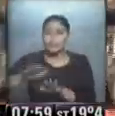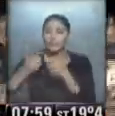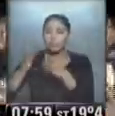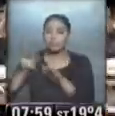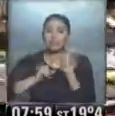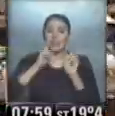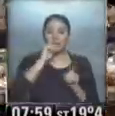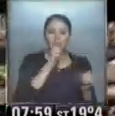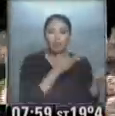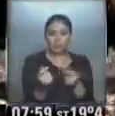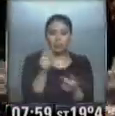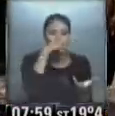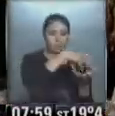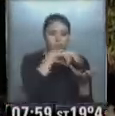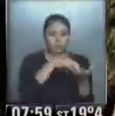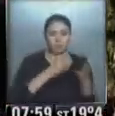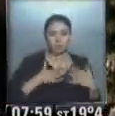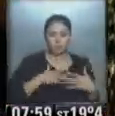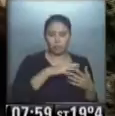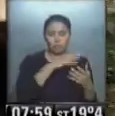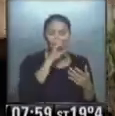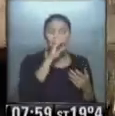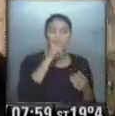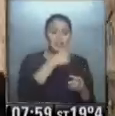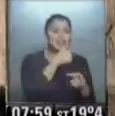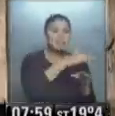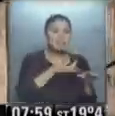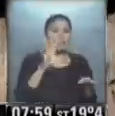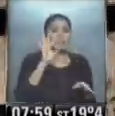sanitarias móviles. Yo diría que el riachuelo está en un 50% de su